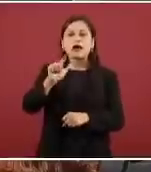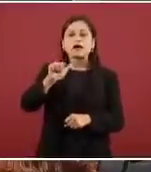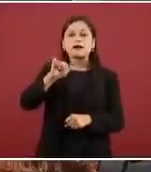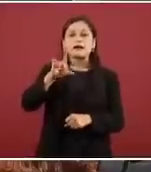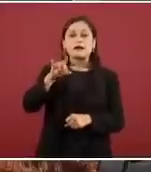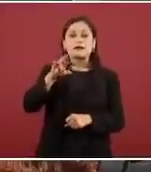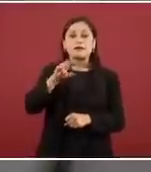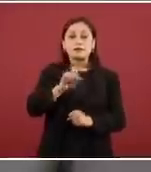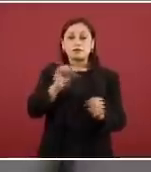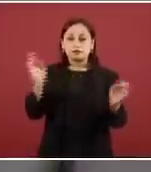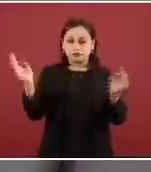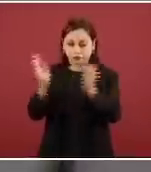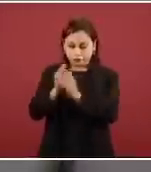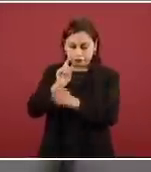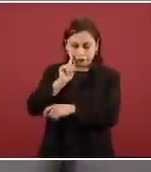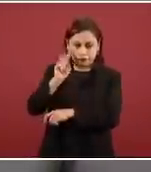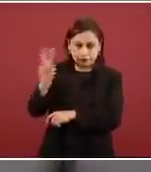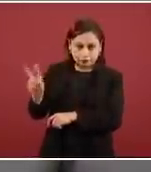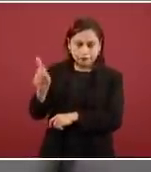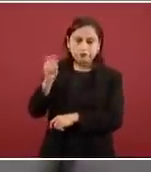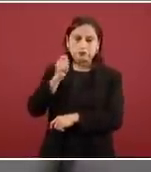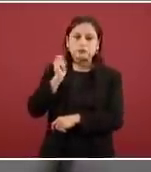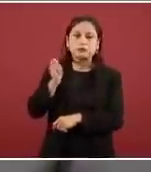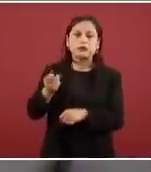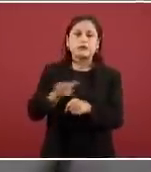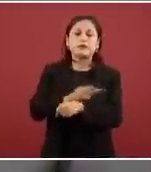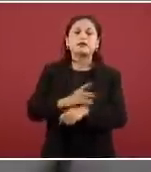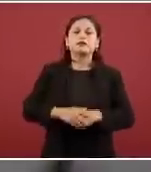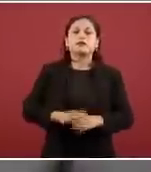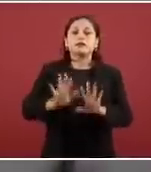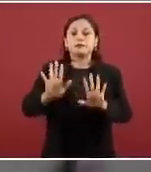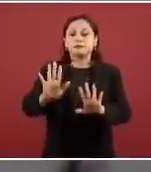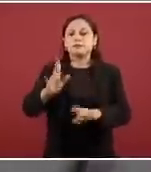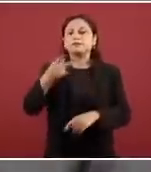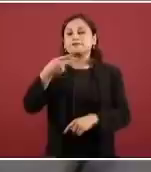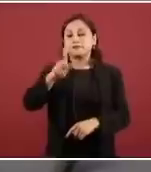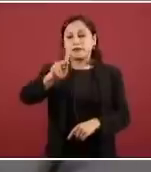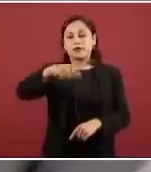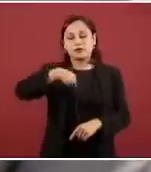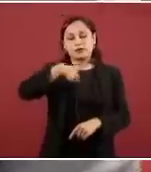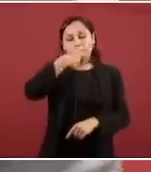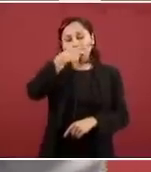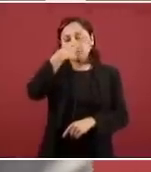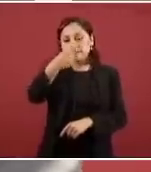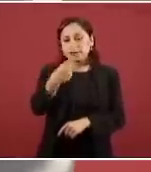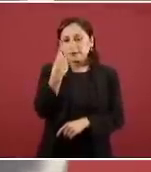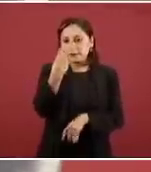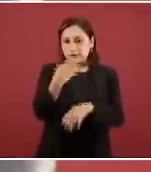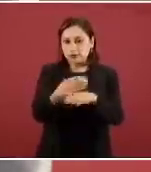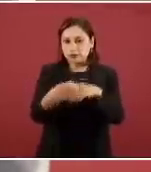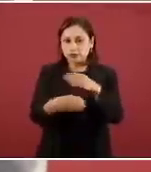sí les puedo decir. Puedo decir 2 cosas.